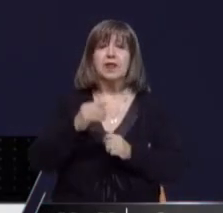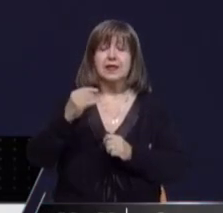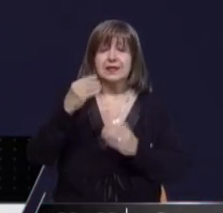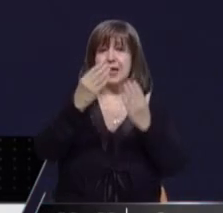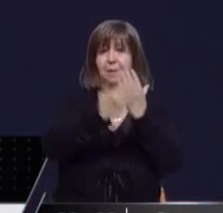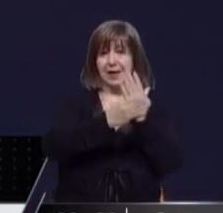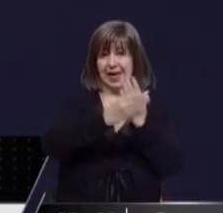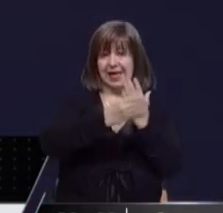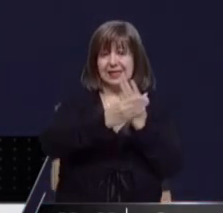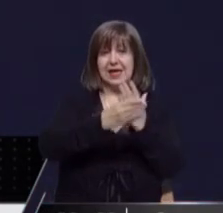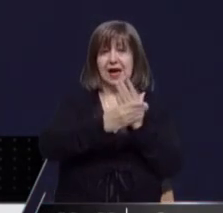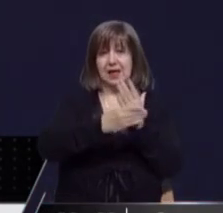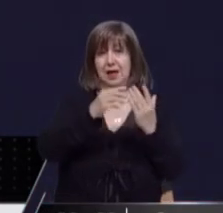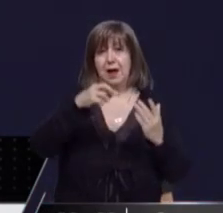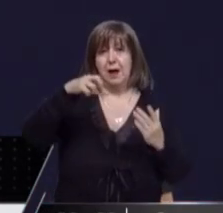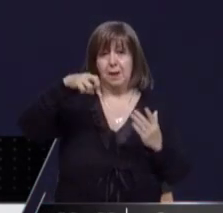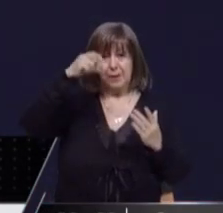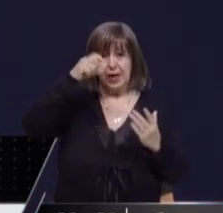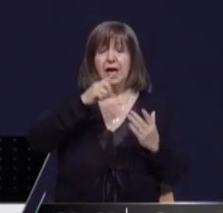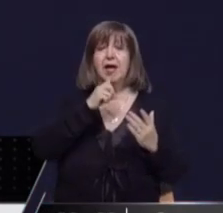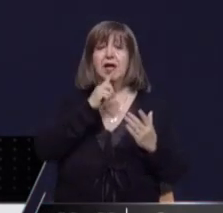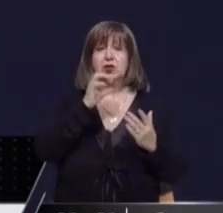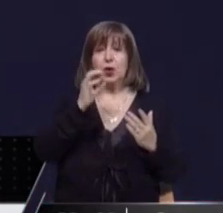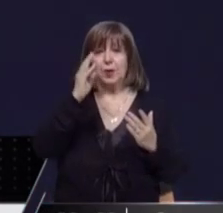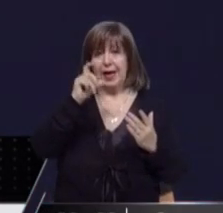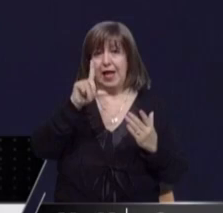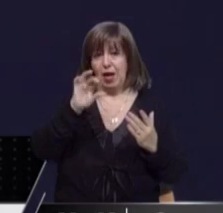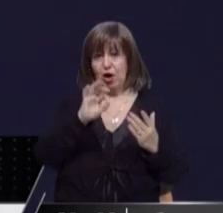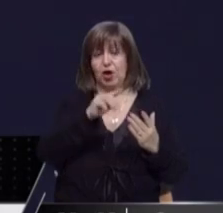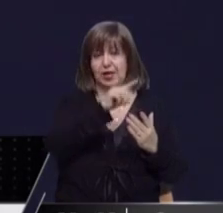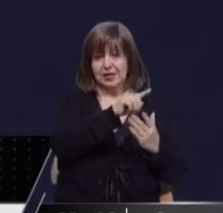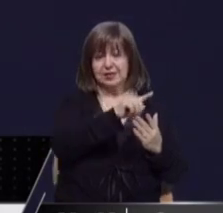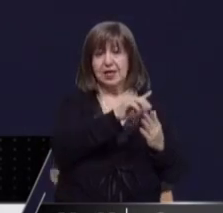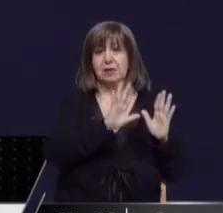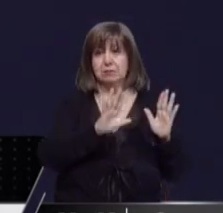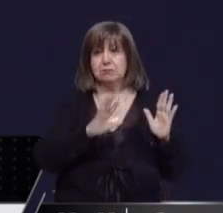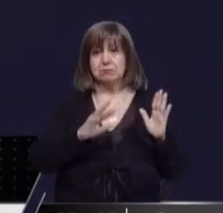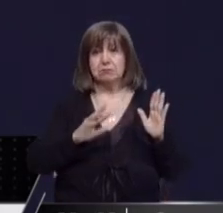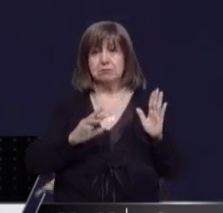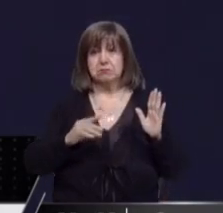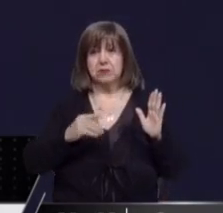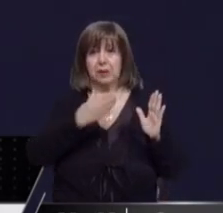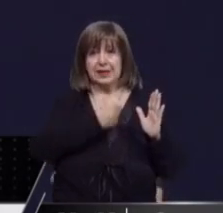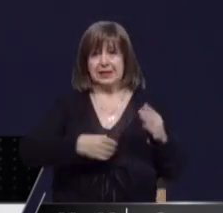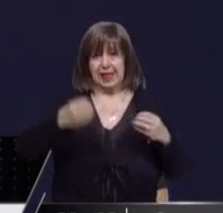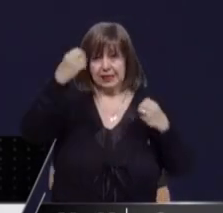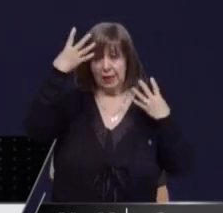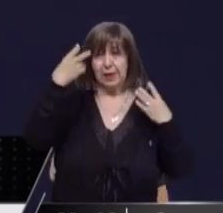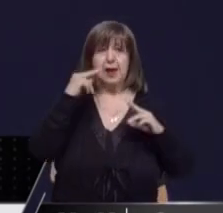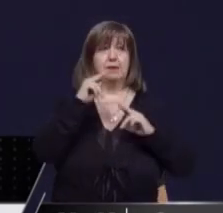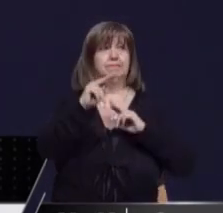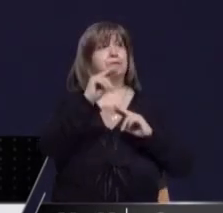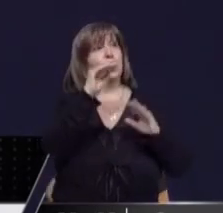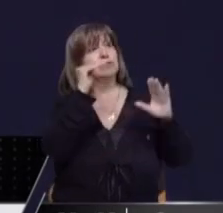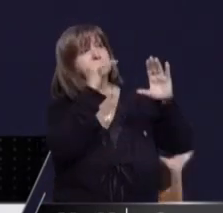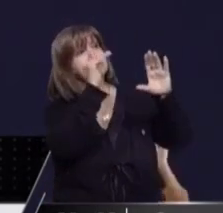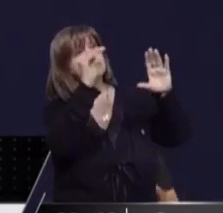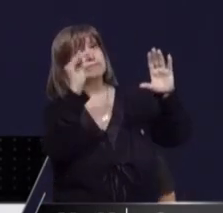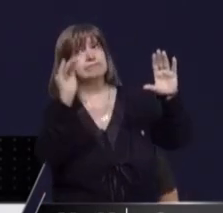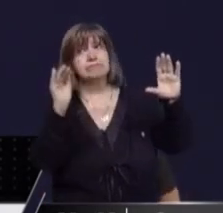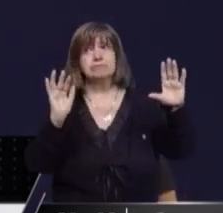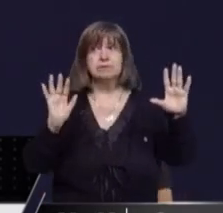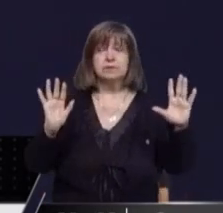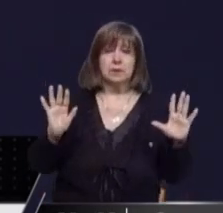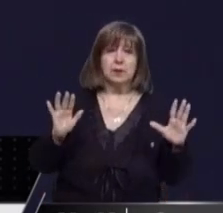ministra petelo eh No solo que no está en discusión para el presidente sino que además el